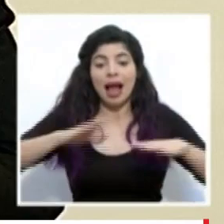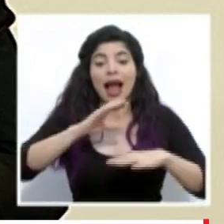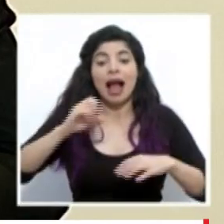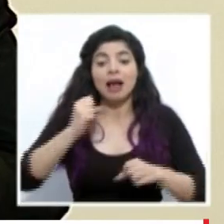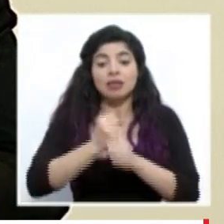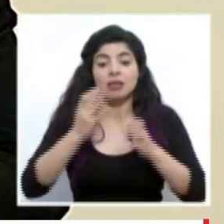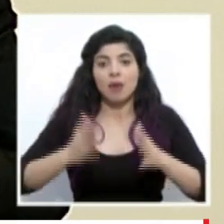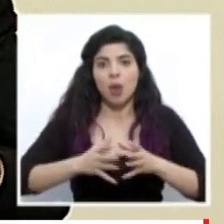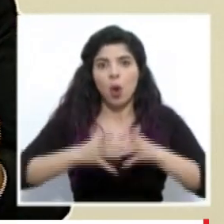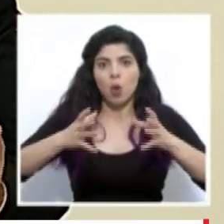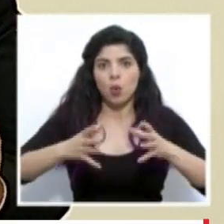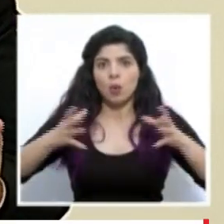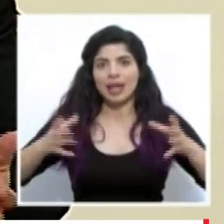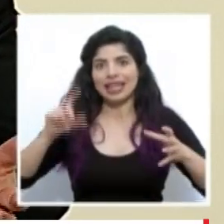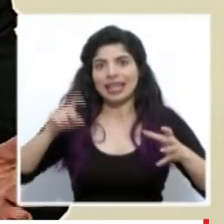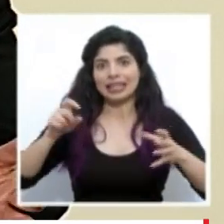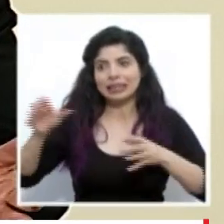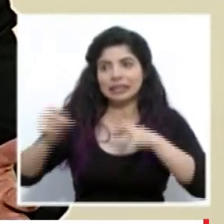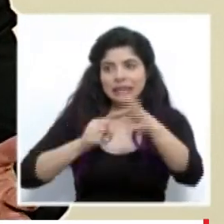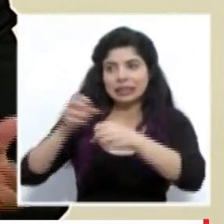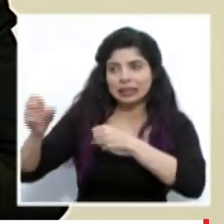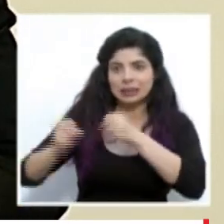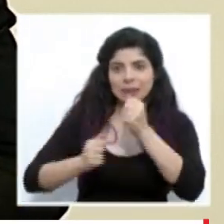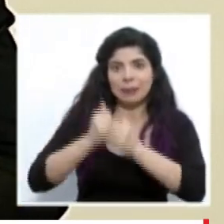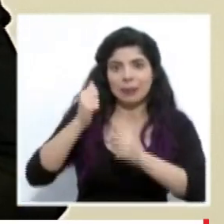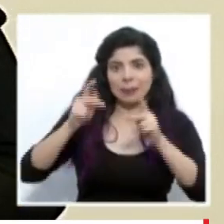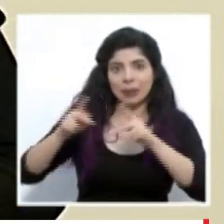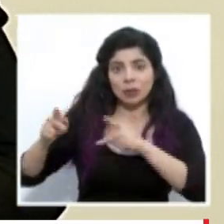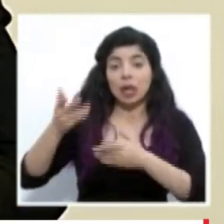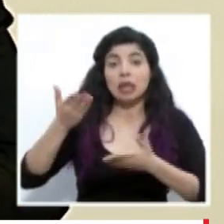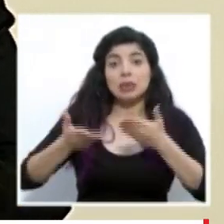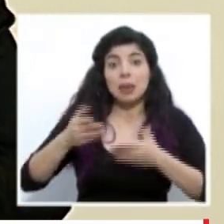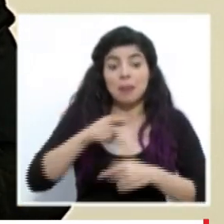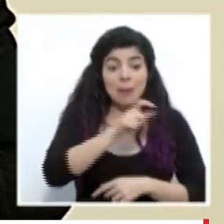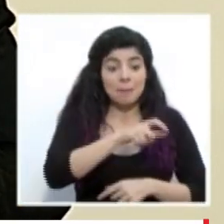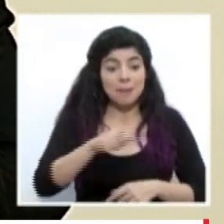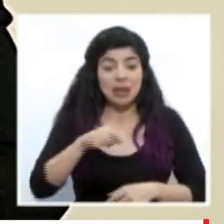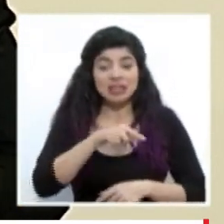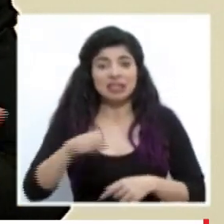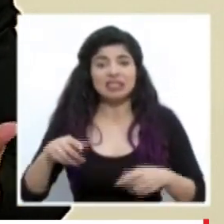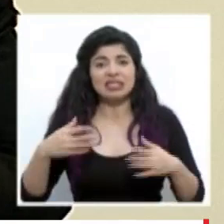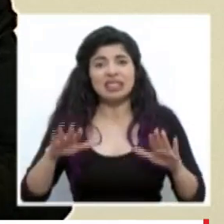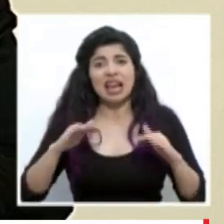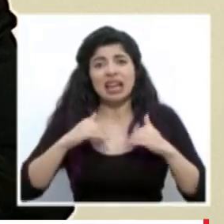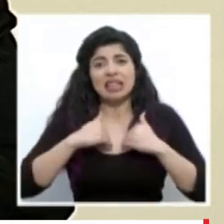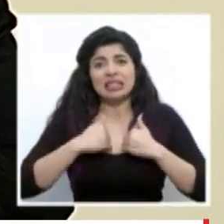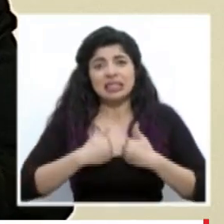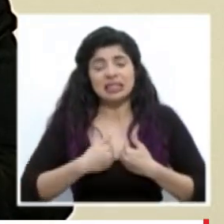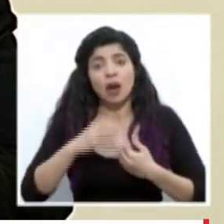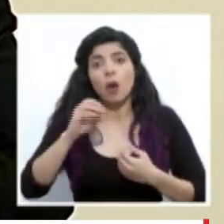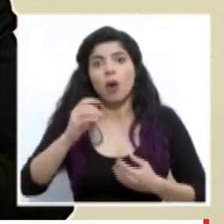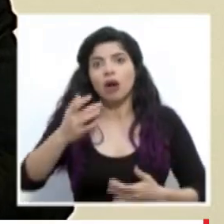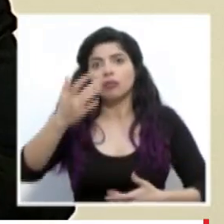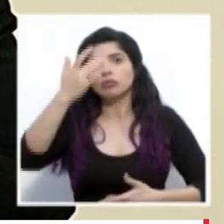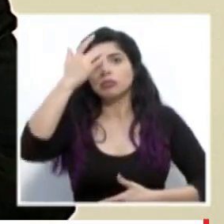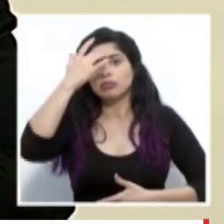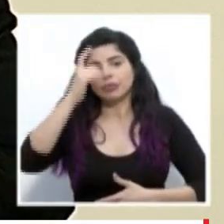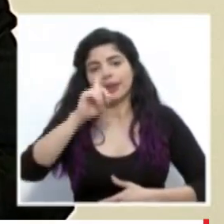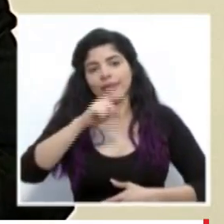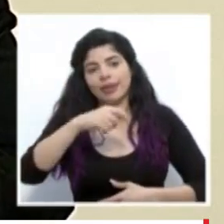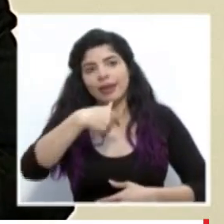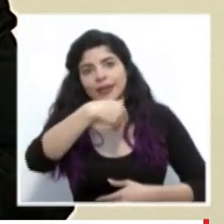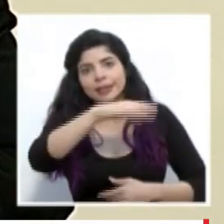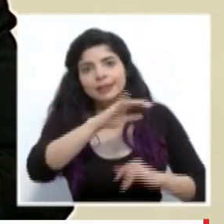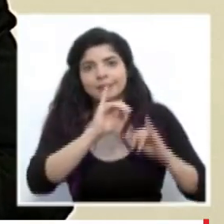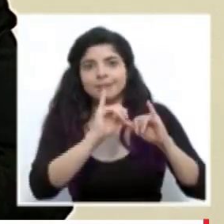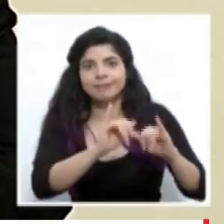caja. Entonces vamos a ocupar más personal y al mismo tiempo podría ser que el personal esté cansado o personal que se ha enfermado y que tenemos que mandar